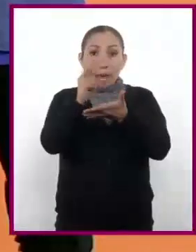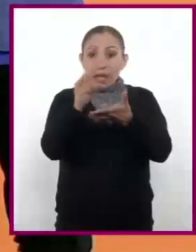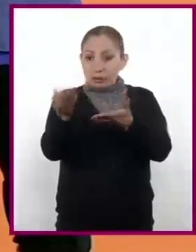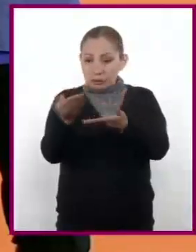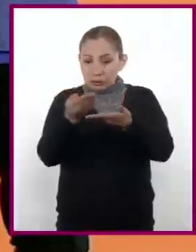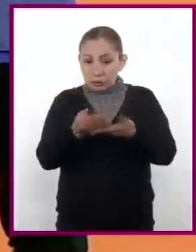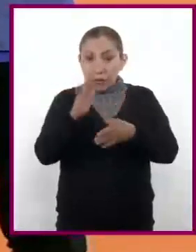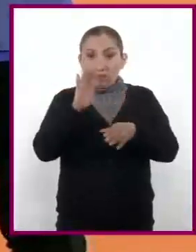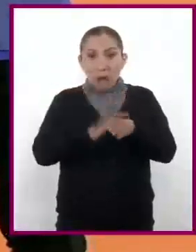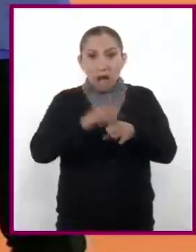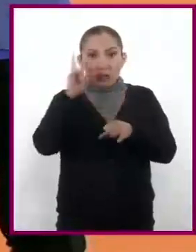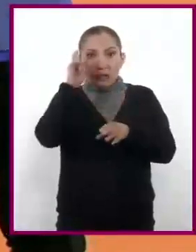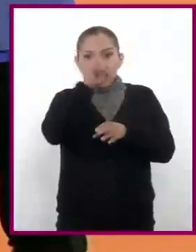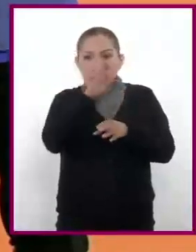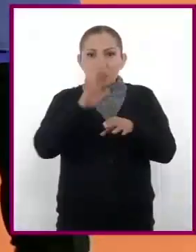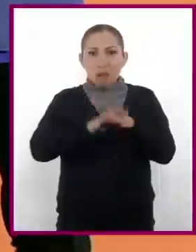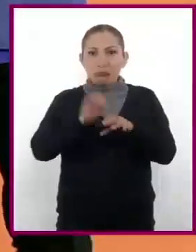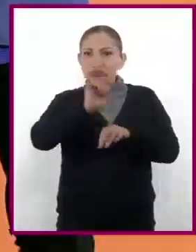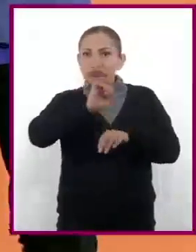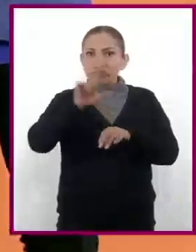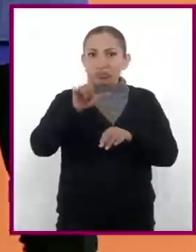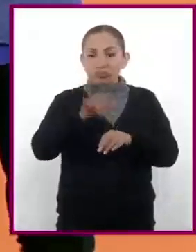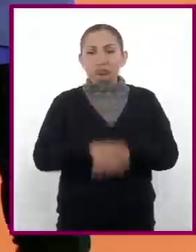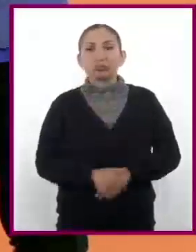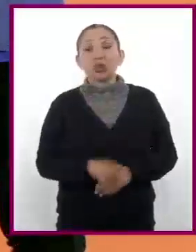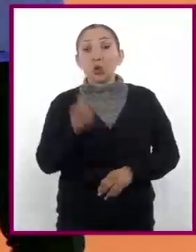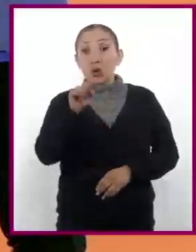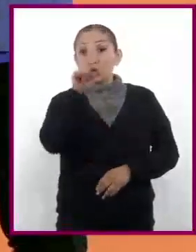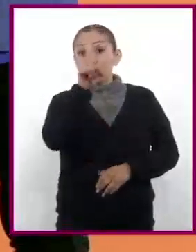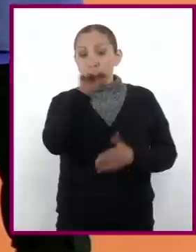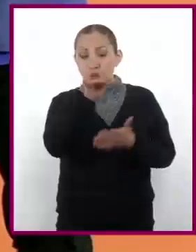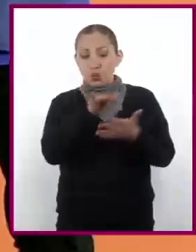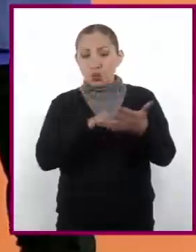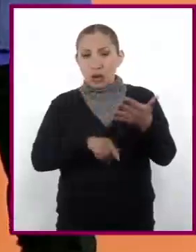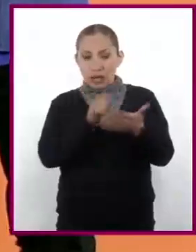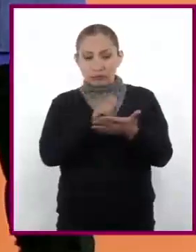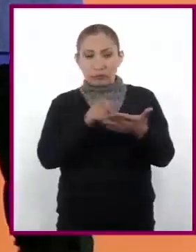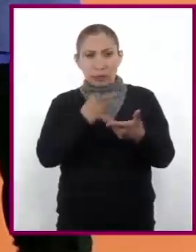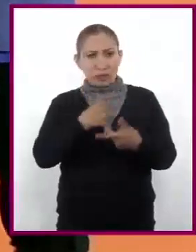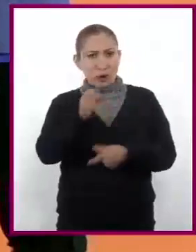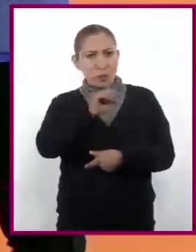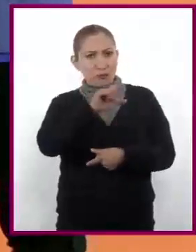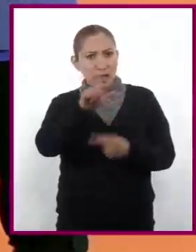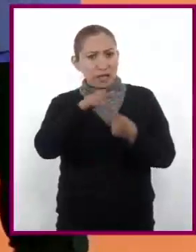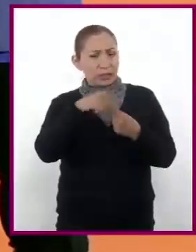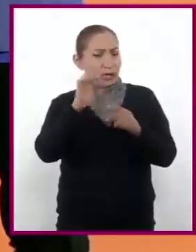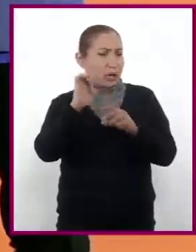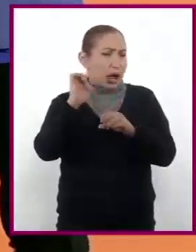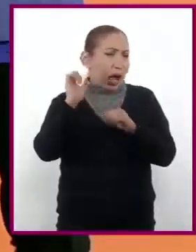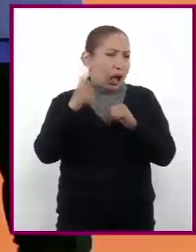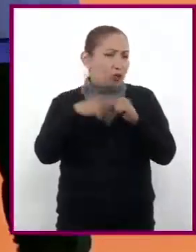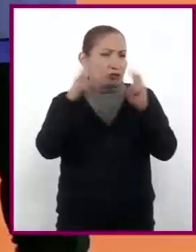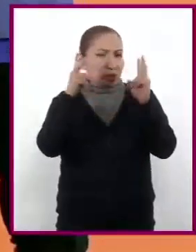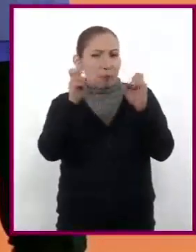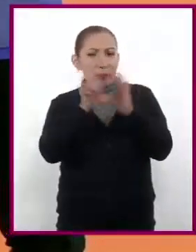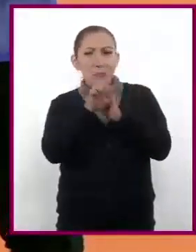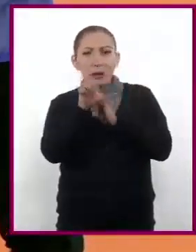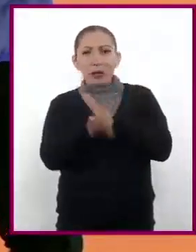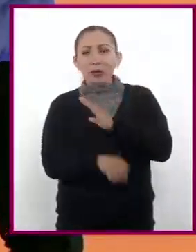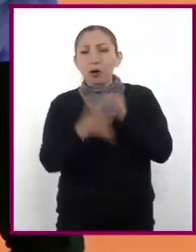textos cada vez más especializados. Cuando leen un texto hecho por un especialista en cierta disciplina, por